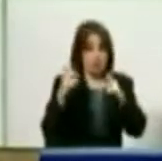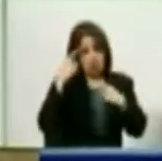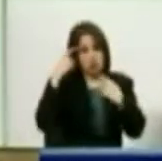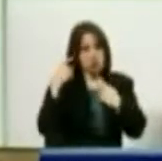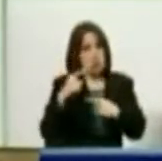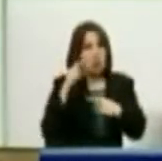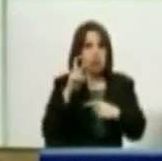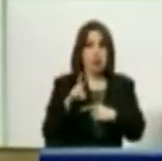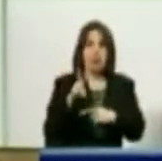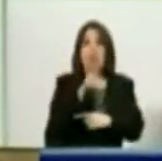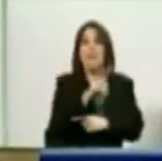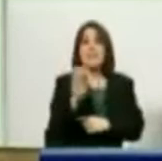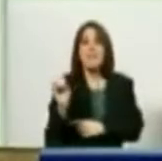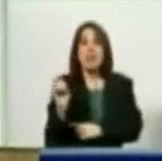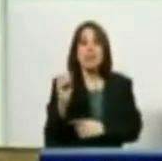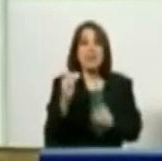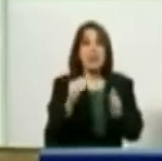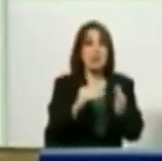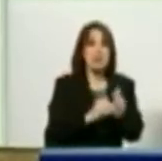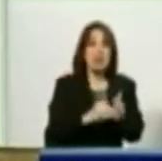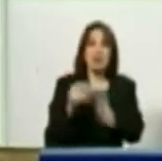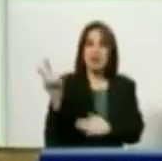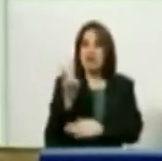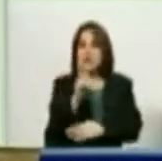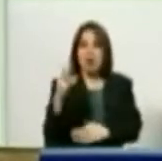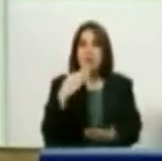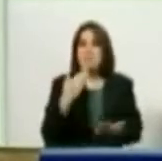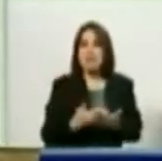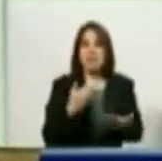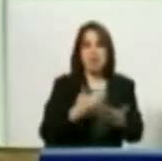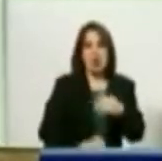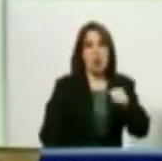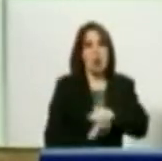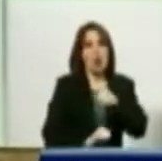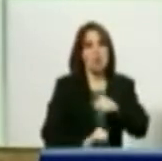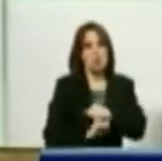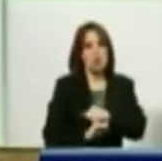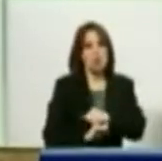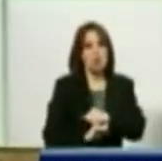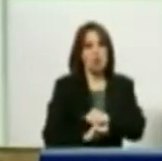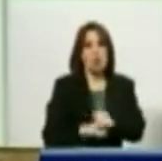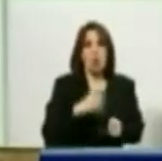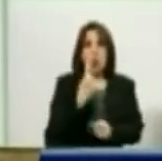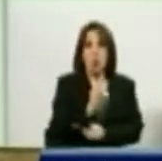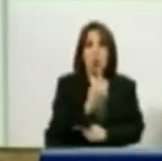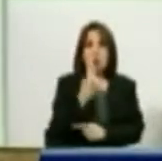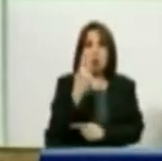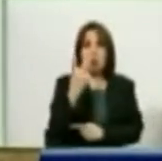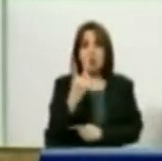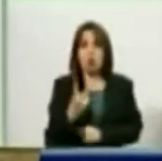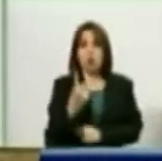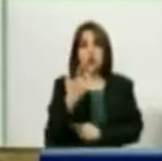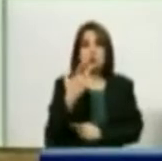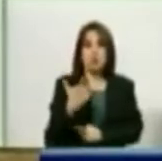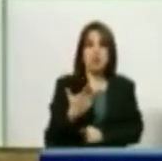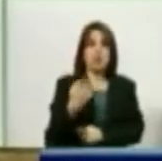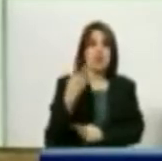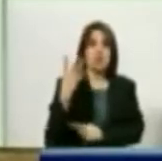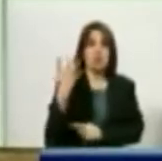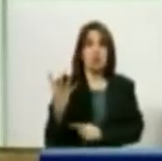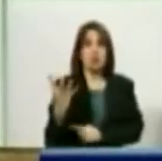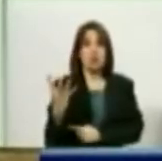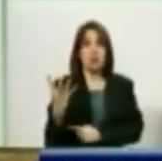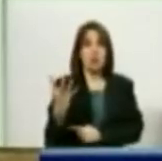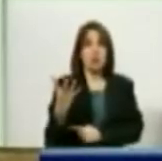de veinte mil venezolanos pidieron solidaridad al gobierno español una dos tres cuatro el vampiro